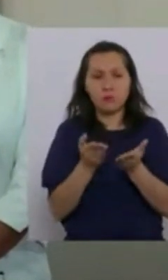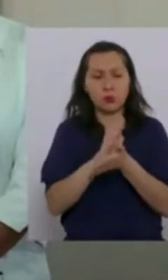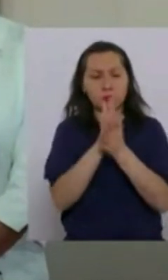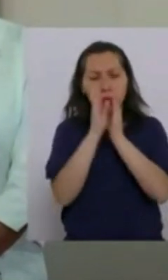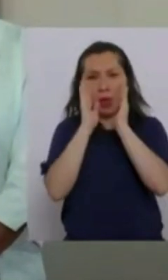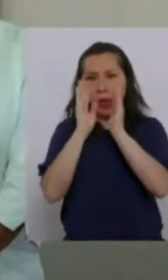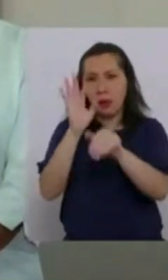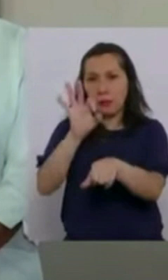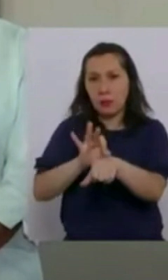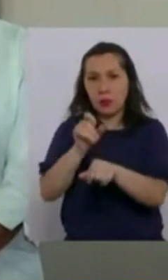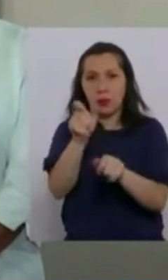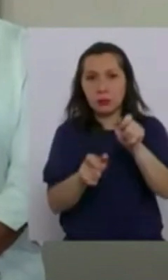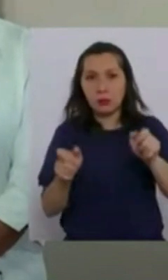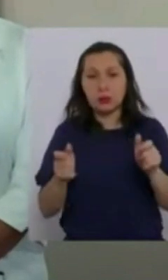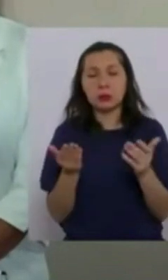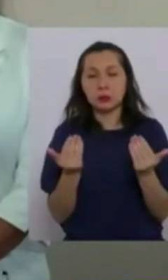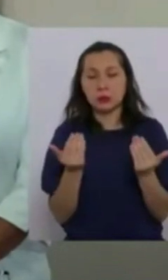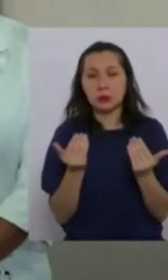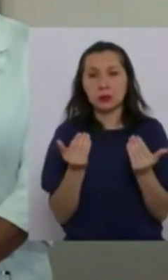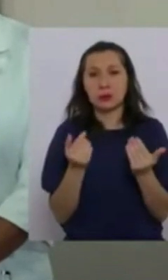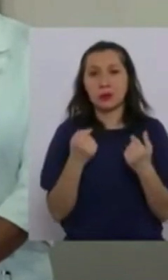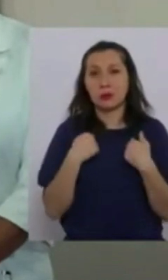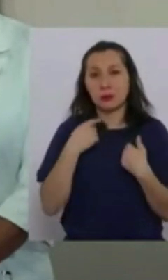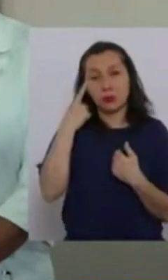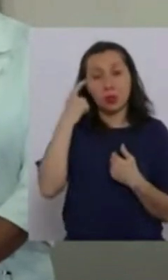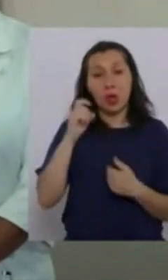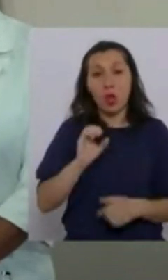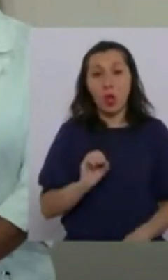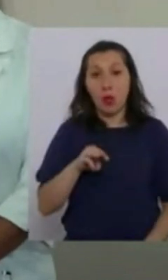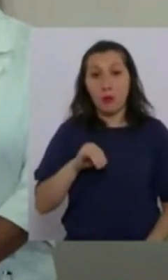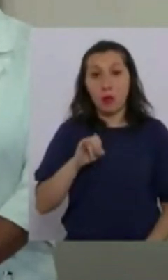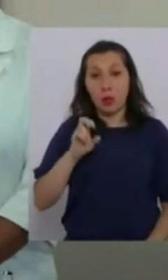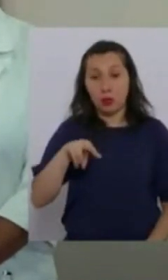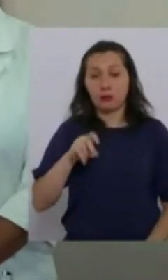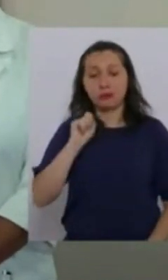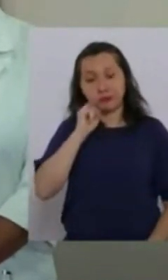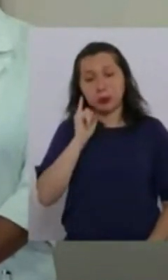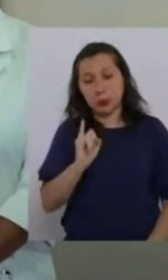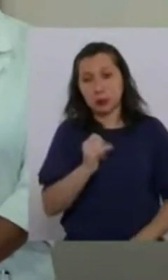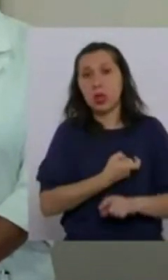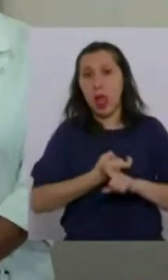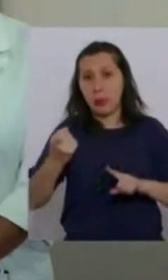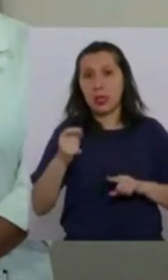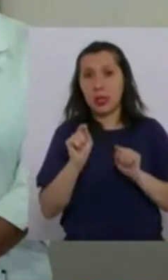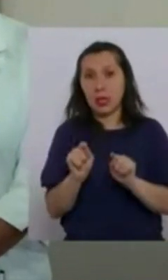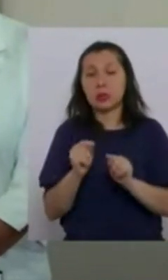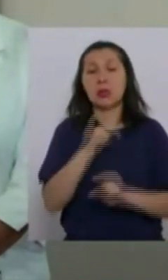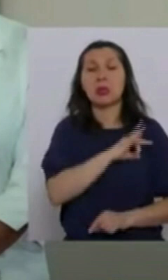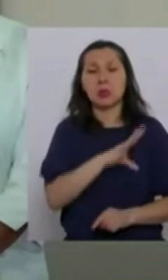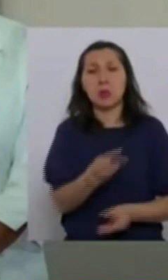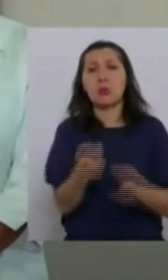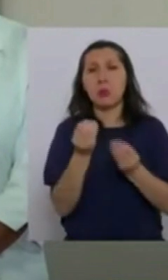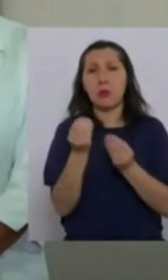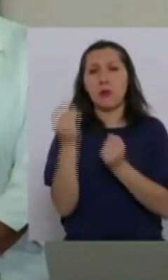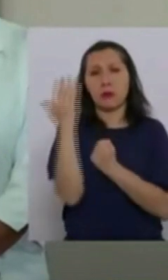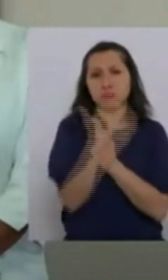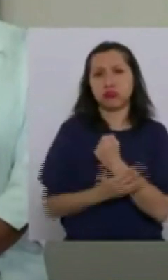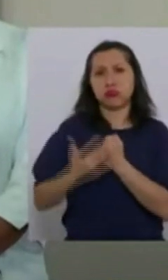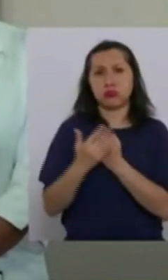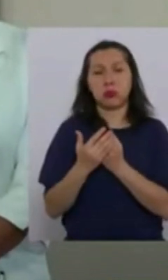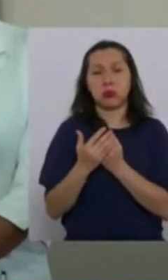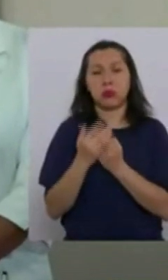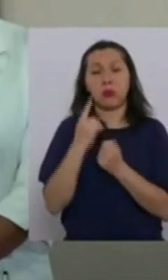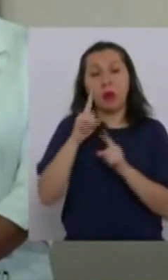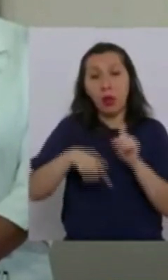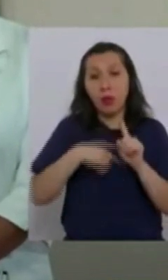yo creo que Omicron es una amenaza, que Chile está muy bien protegido y por lo tanto, si además tenemos la colaboración de todas las